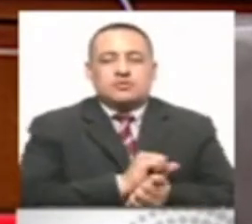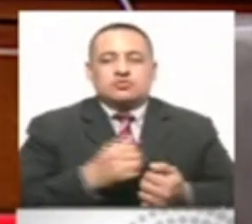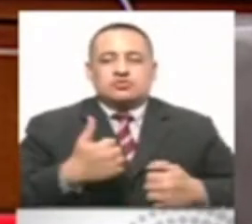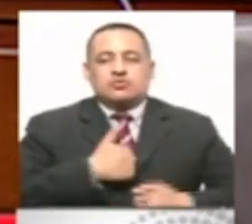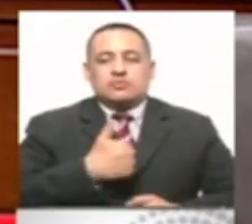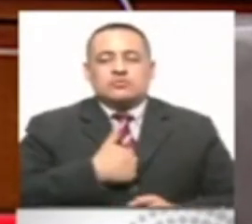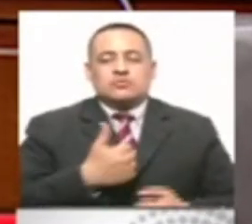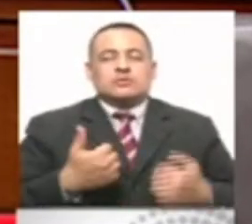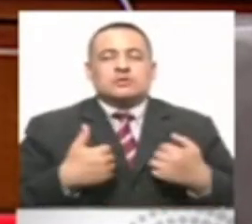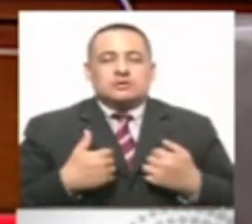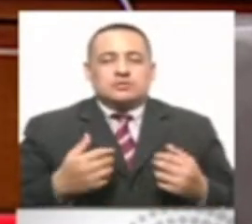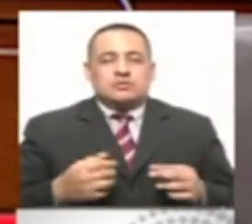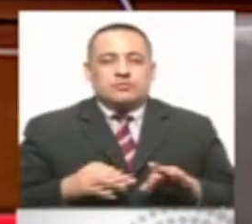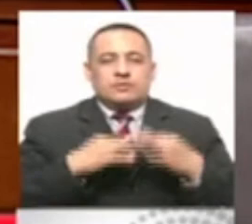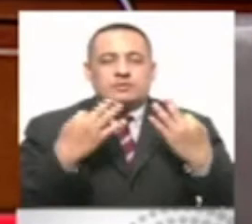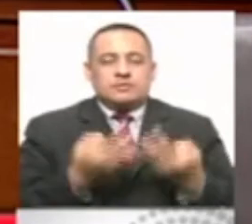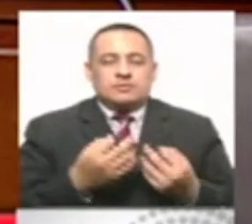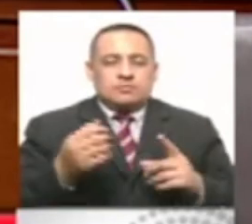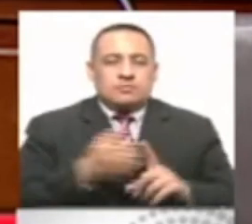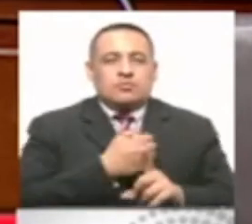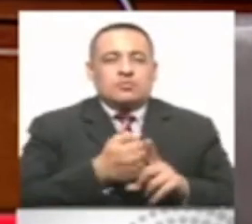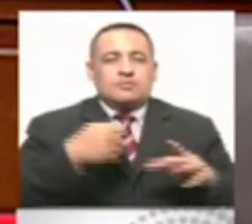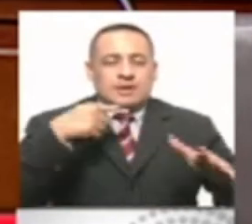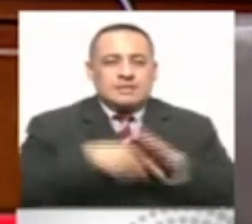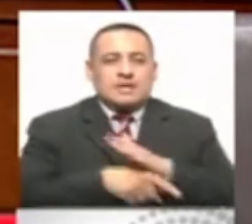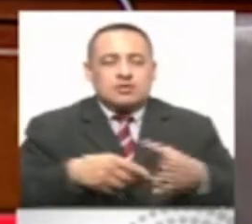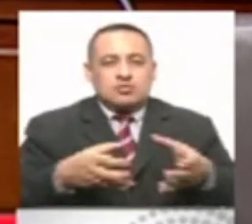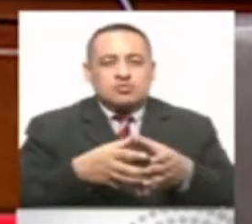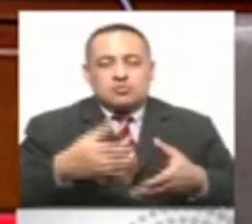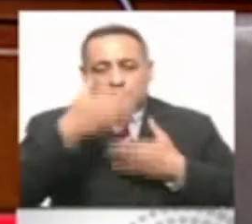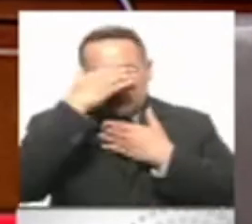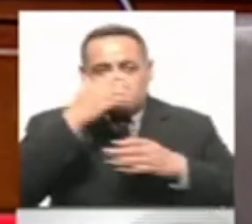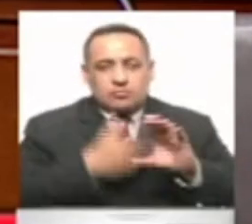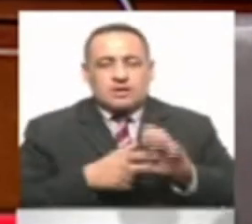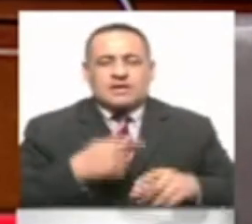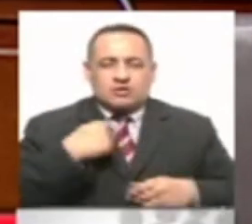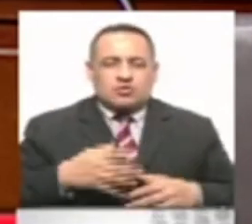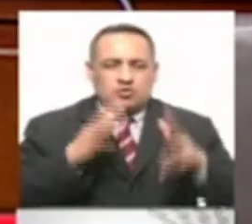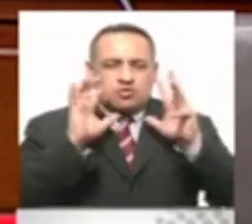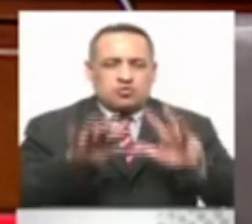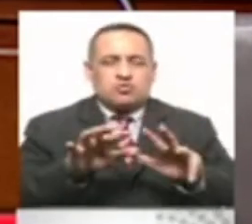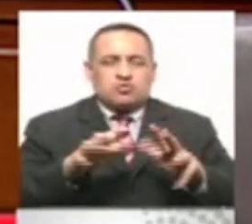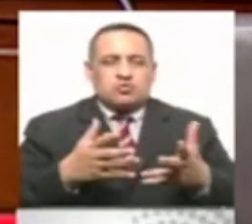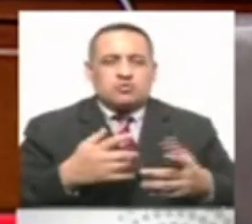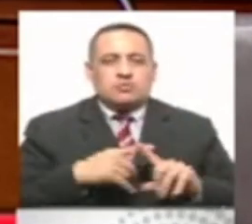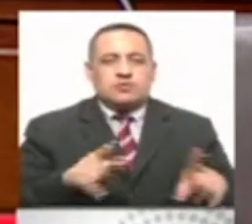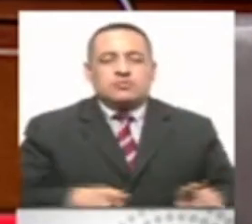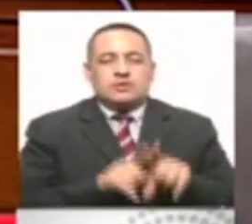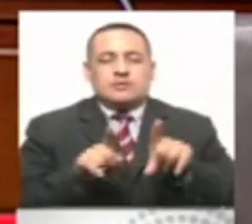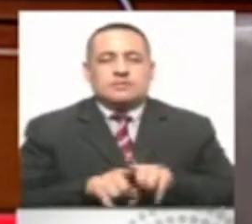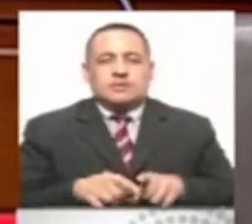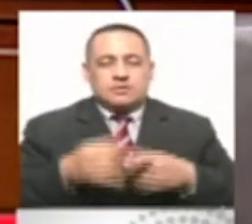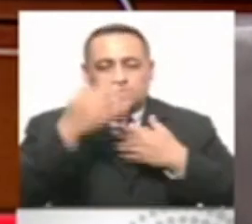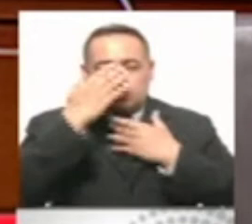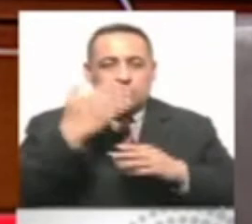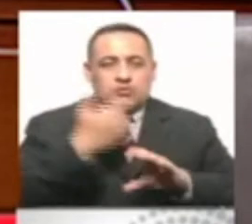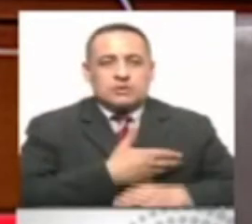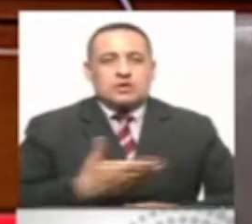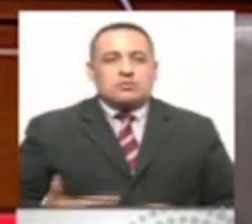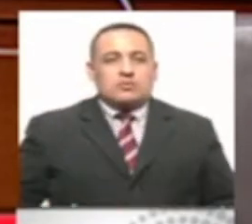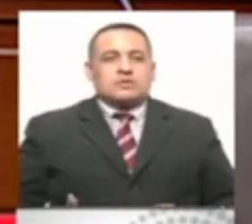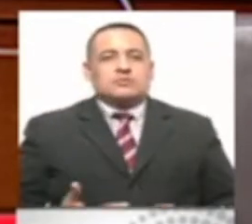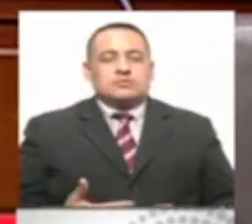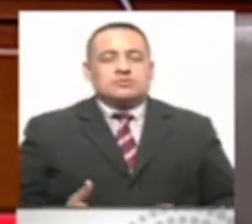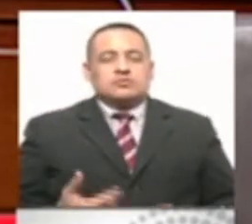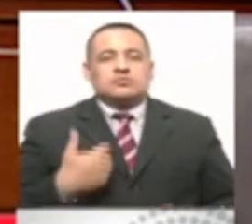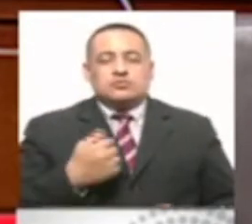he tenido familiares que han sido violentados y asesinados por Sendero Luminoso, a quien rechazo, pero también rechazo al terrorismo del Estado.